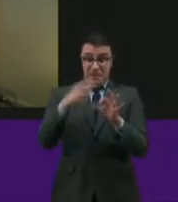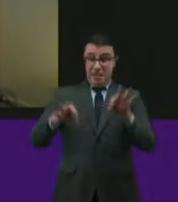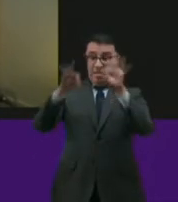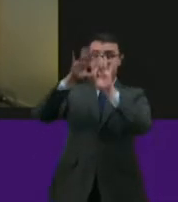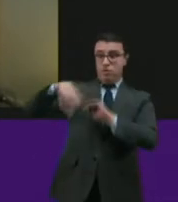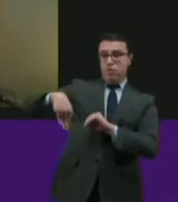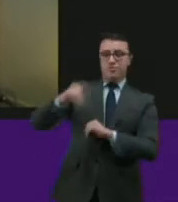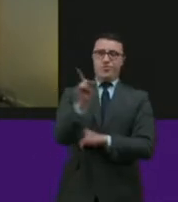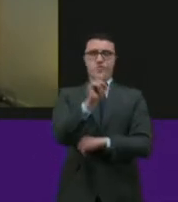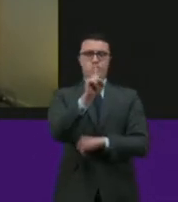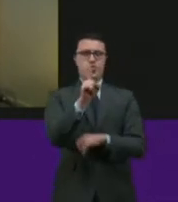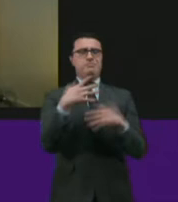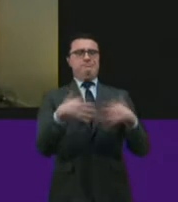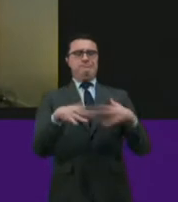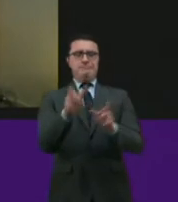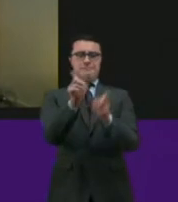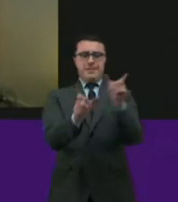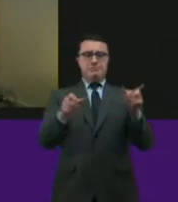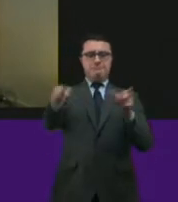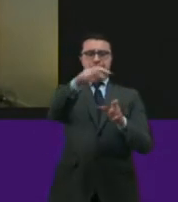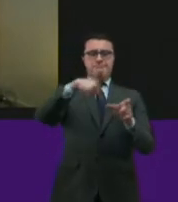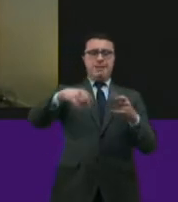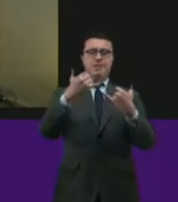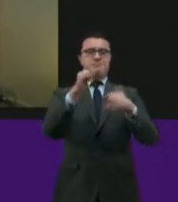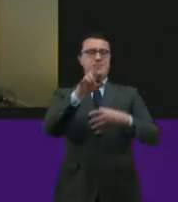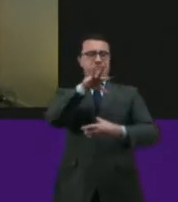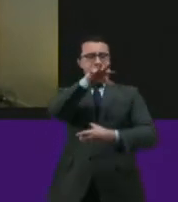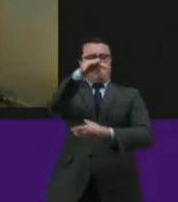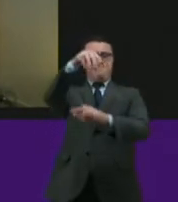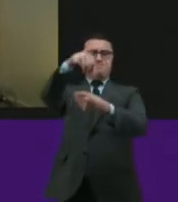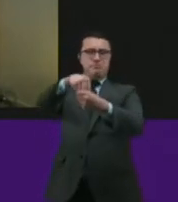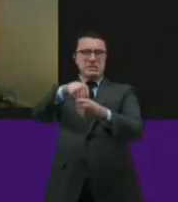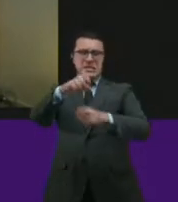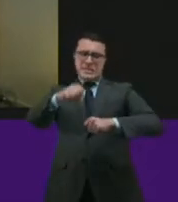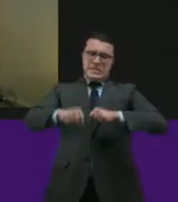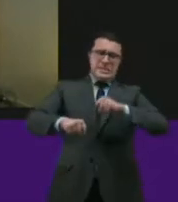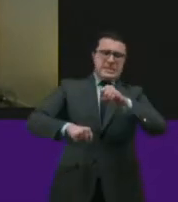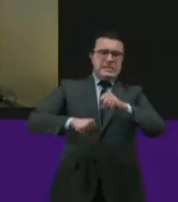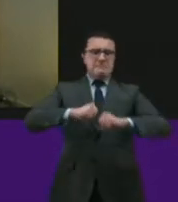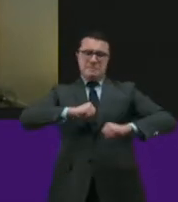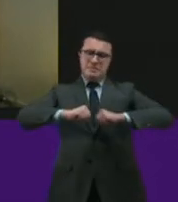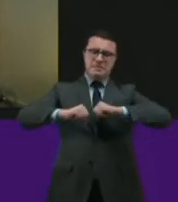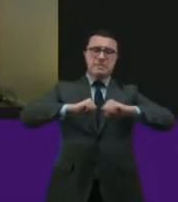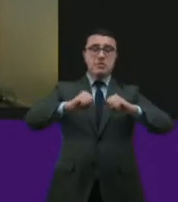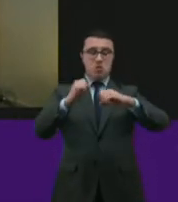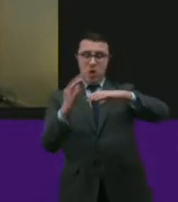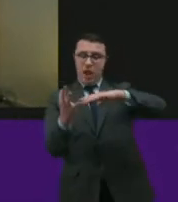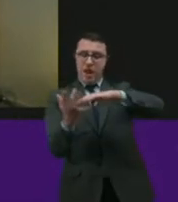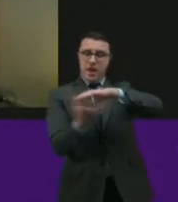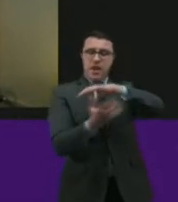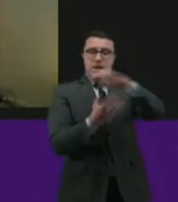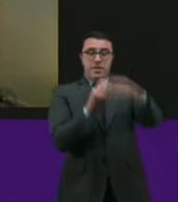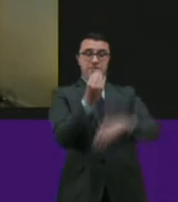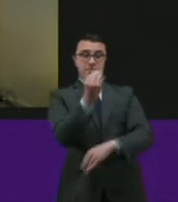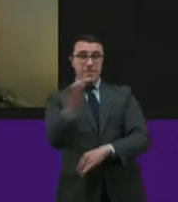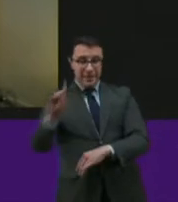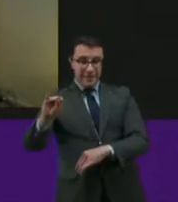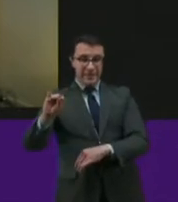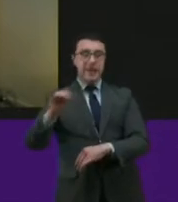estas personas que están ya metidas, pedaleando en este ecosistema. Entonces tenemos